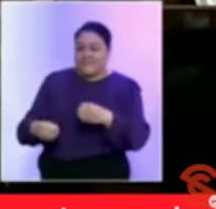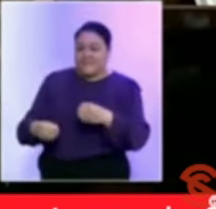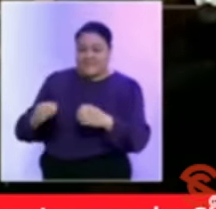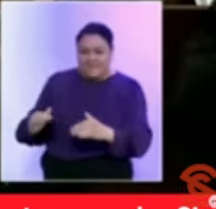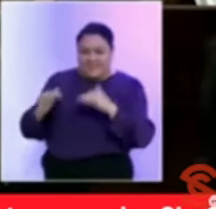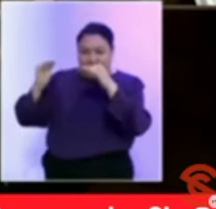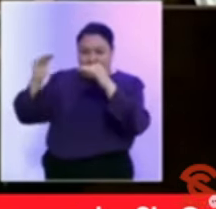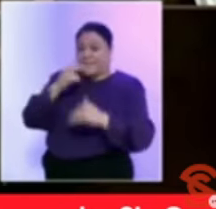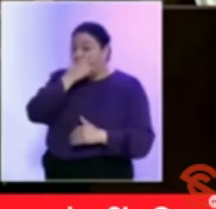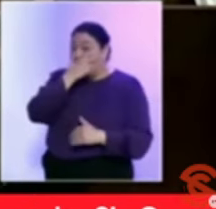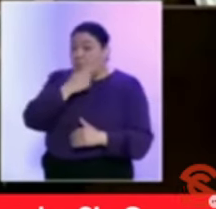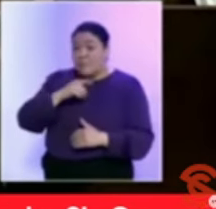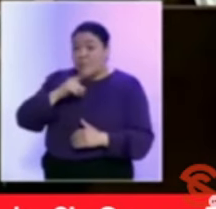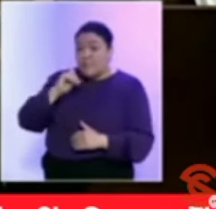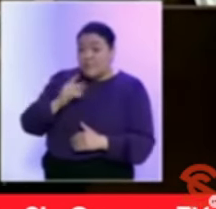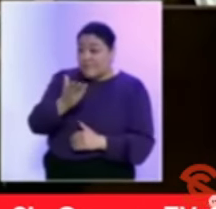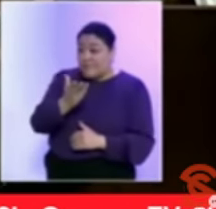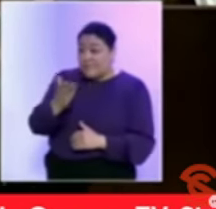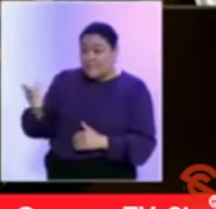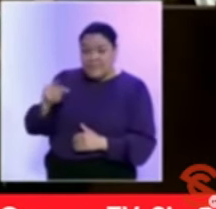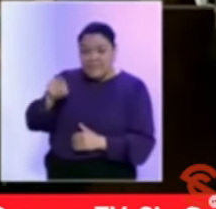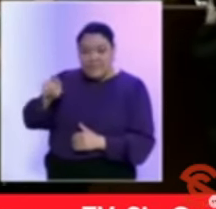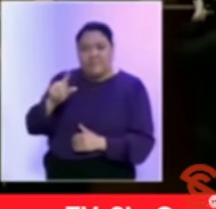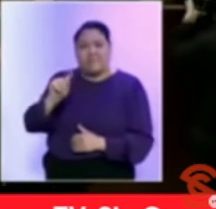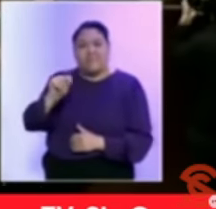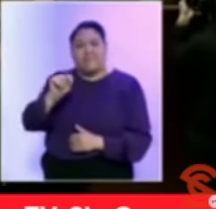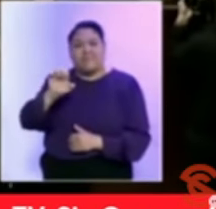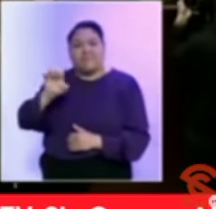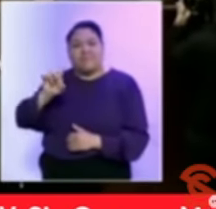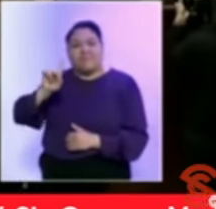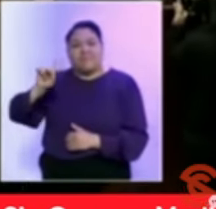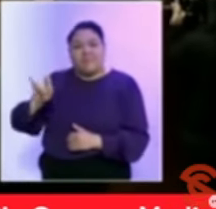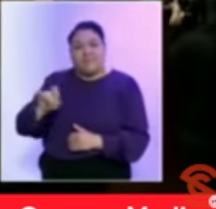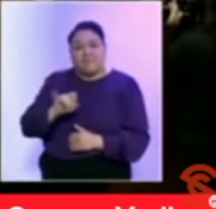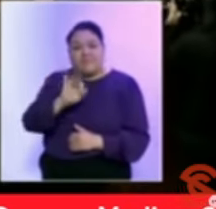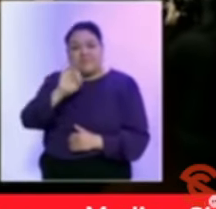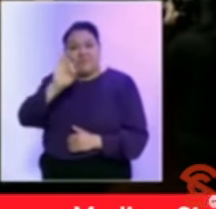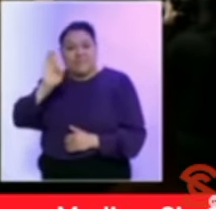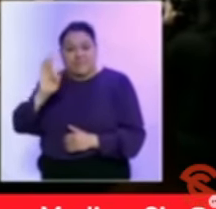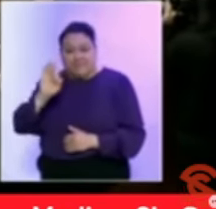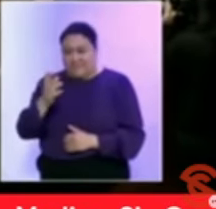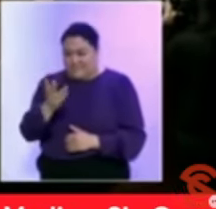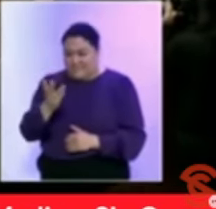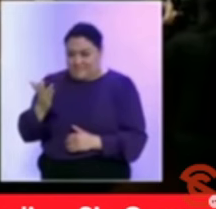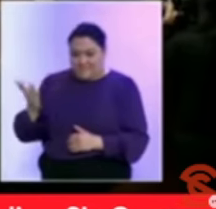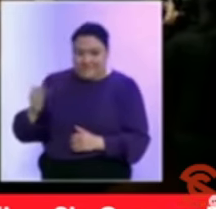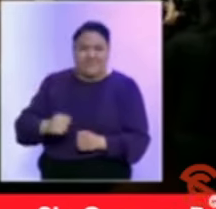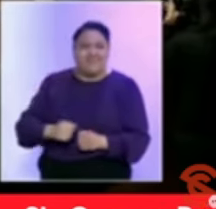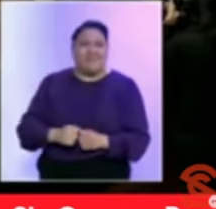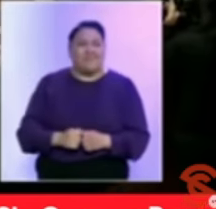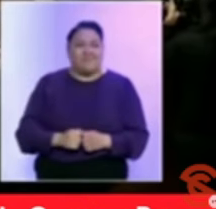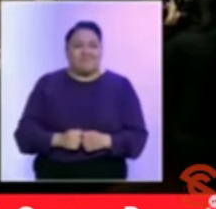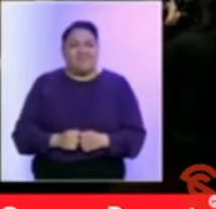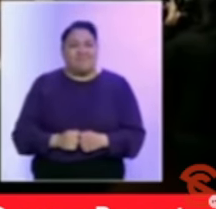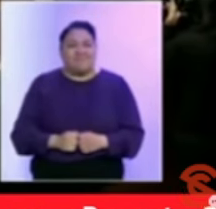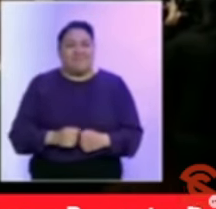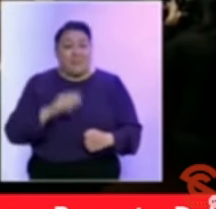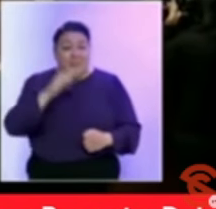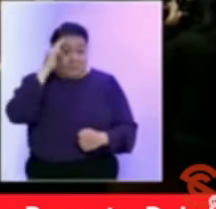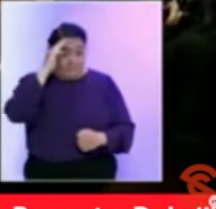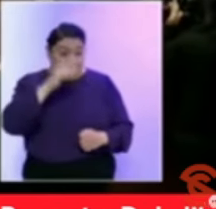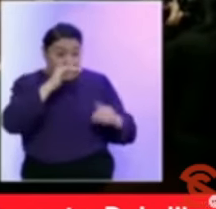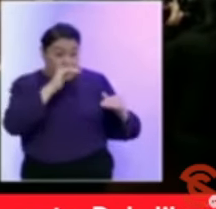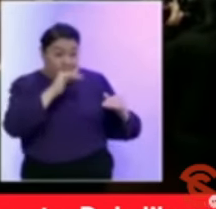magistrados del tribunal electoral del poder judicial de la federación ministras